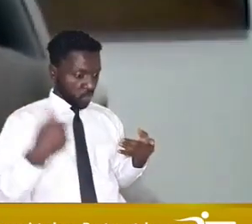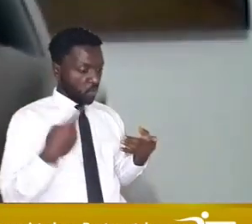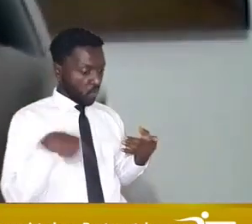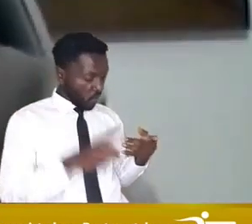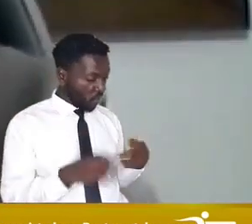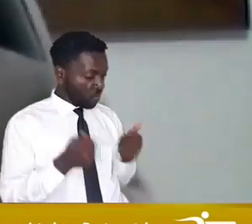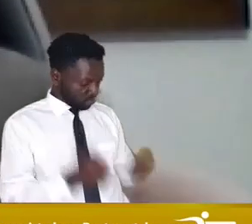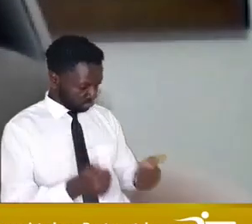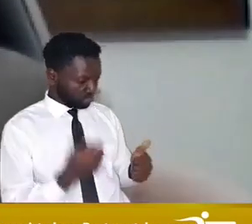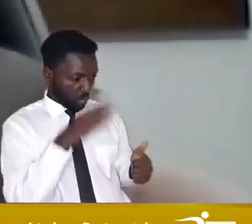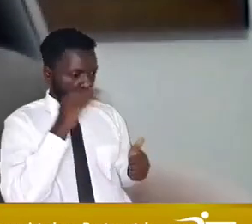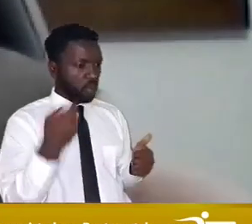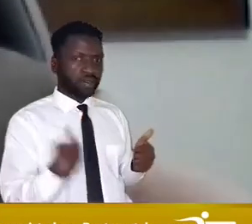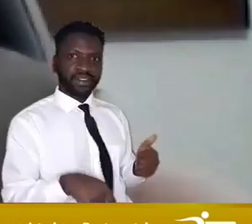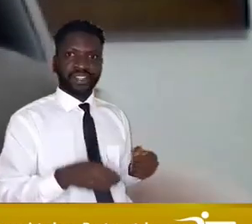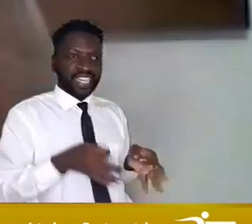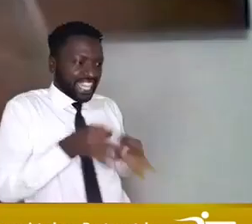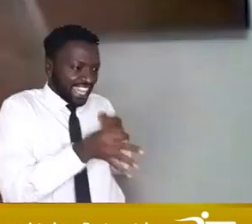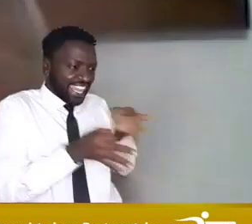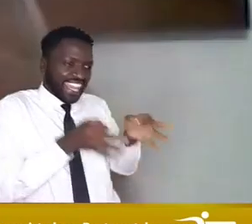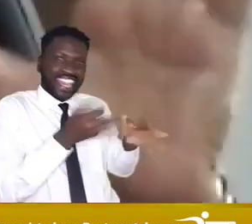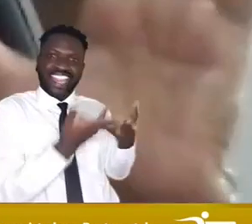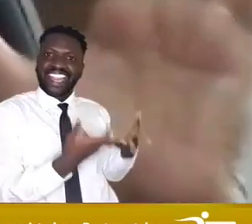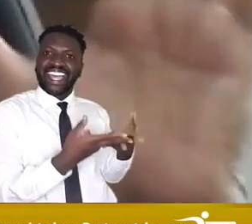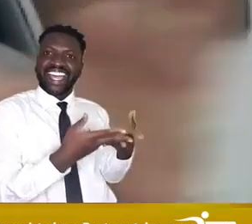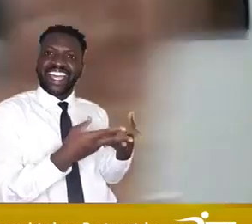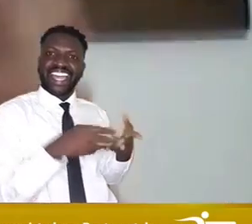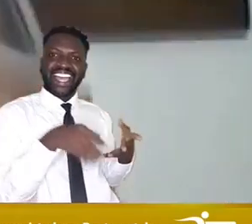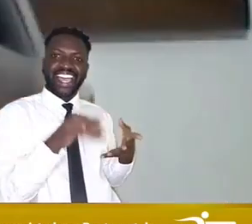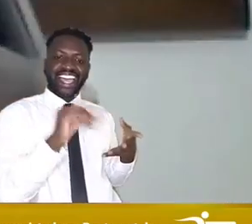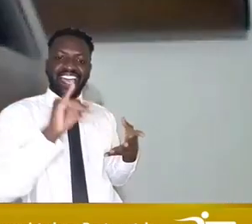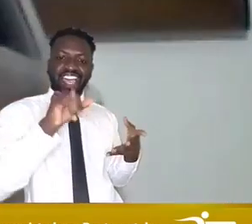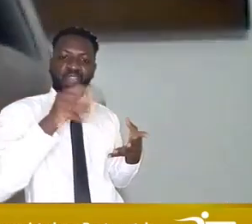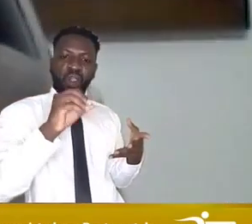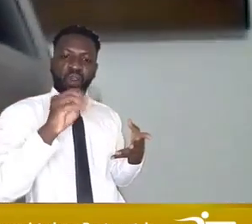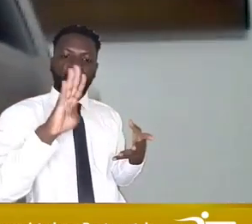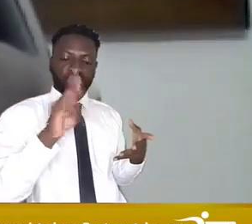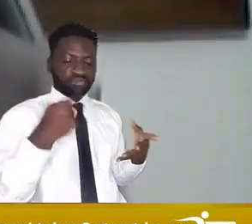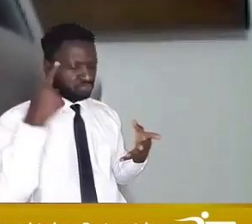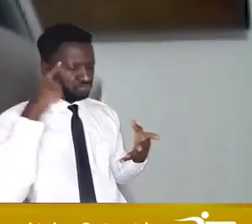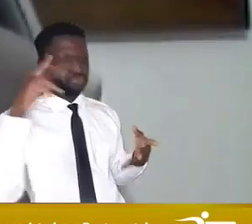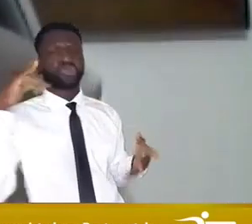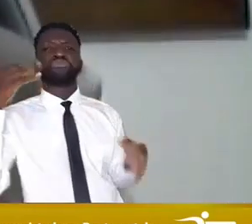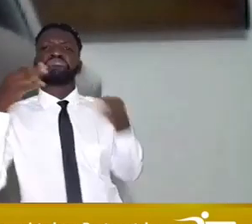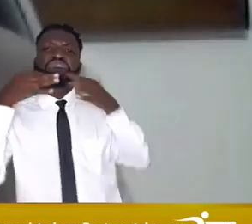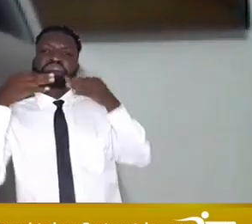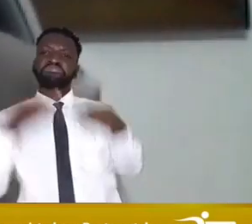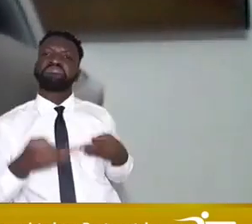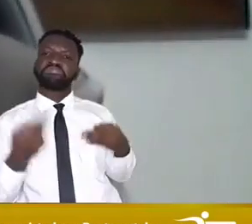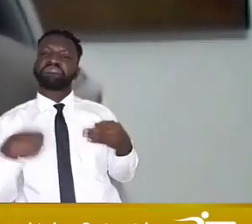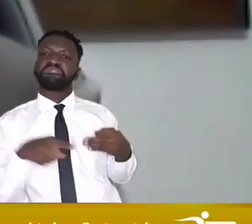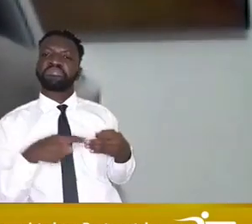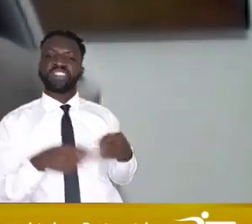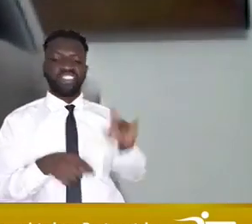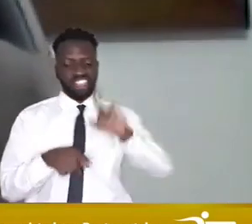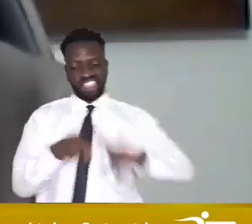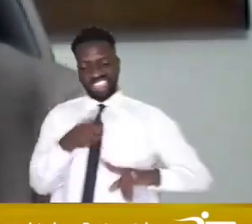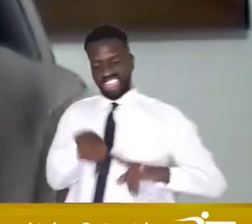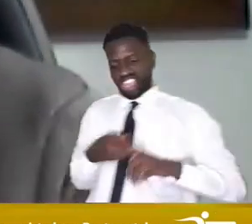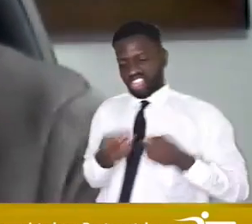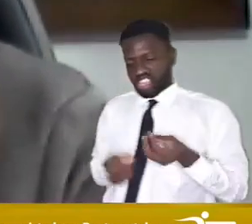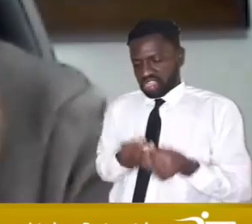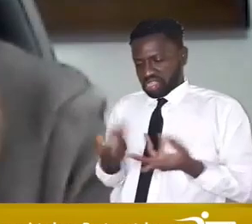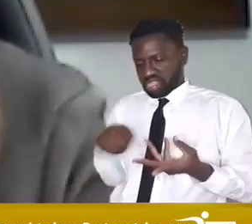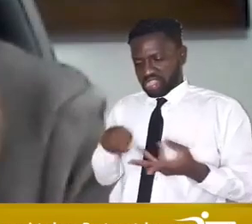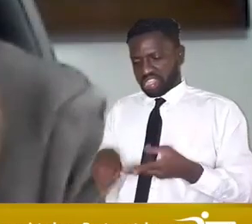una explicación de Job que es extraordinaria. Así que Dios estaba seguro que el diablo no haría nada que Job,